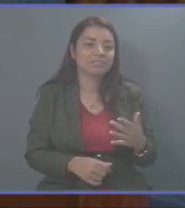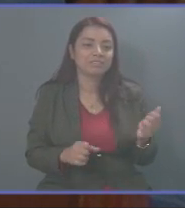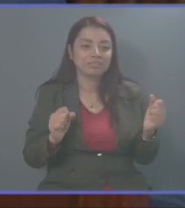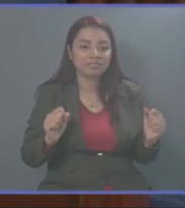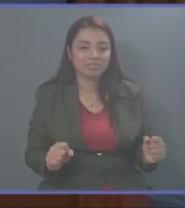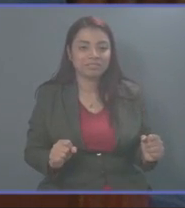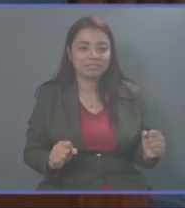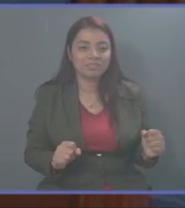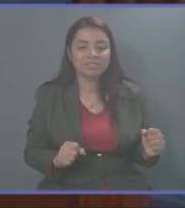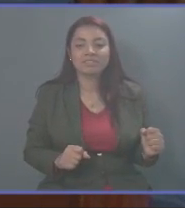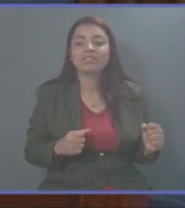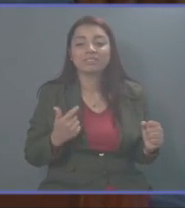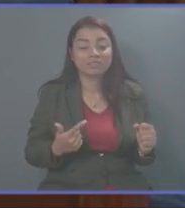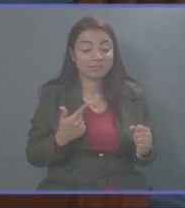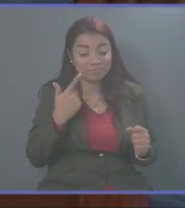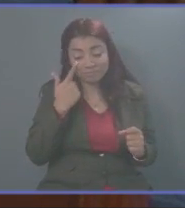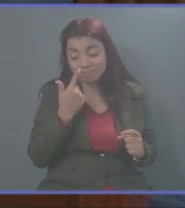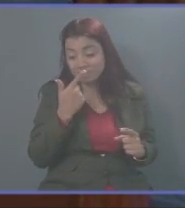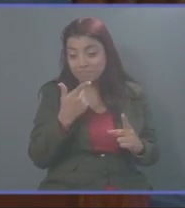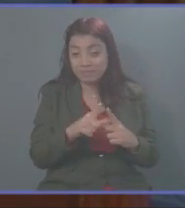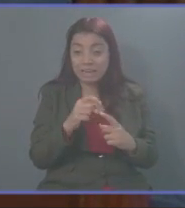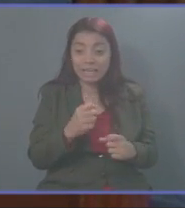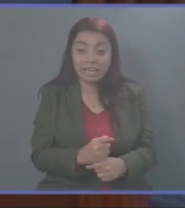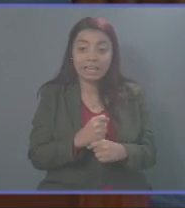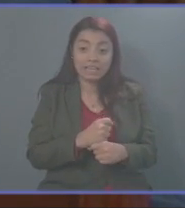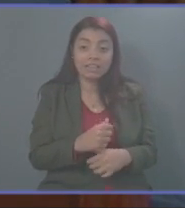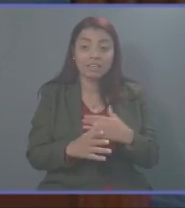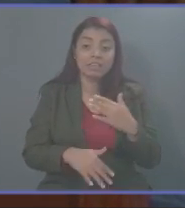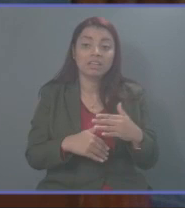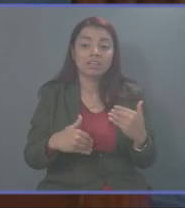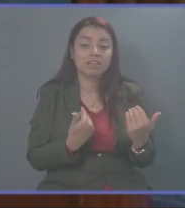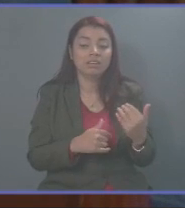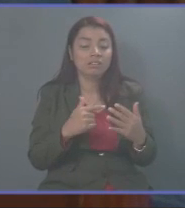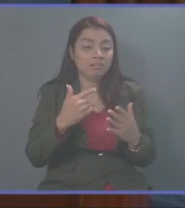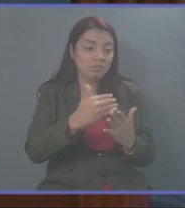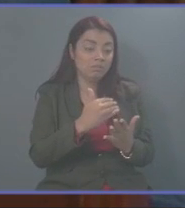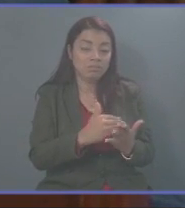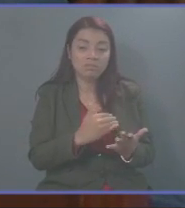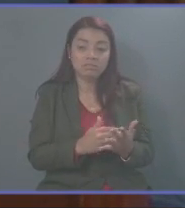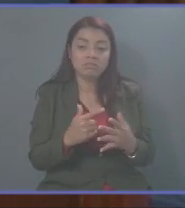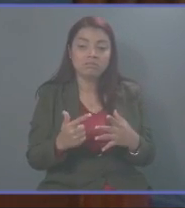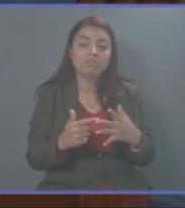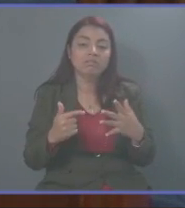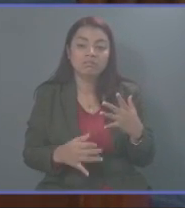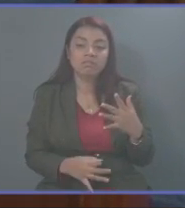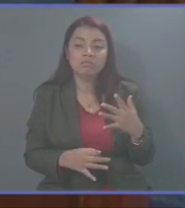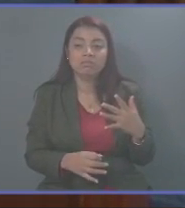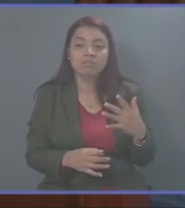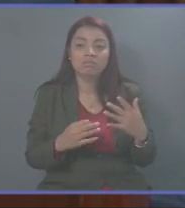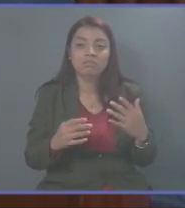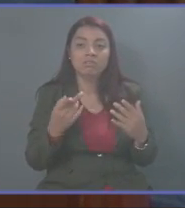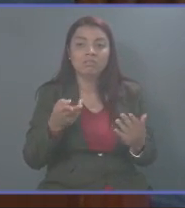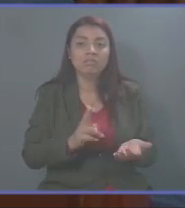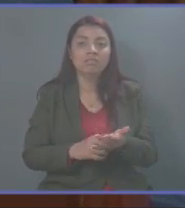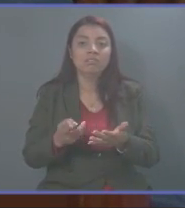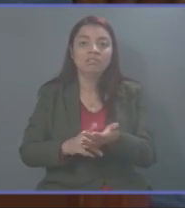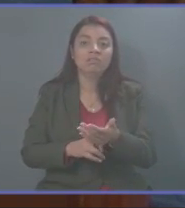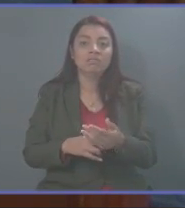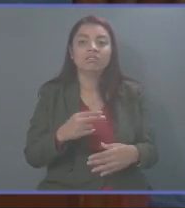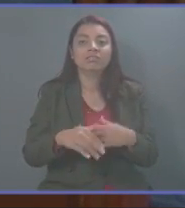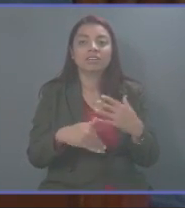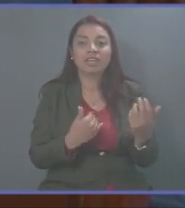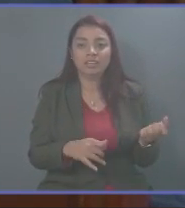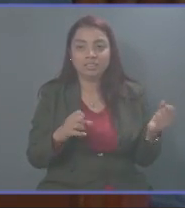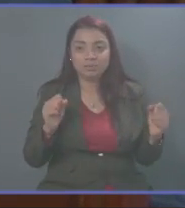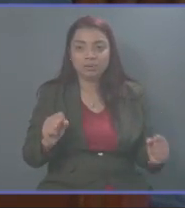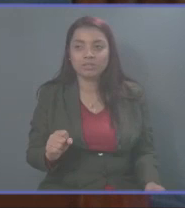contrato. Literal F, las garantías que se establecen en los términos de referencia. En los contratos que suscriban las municipalidades